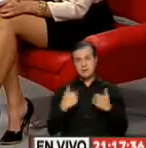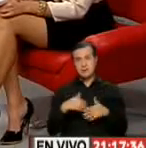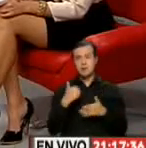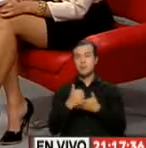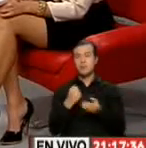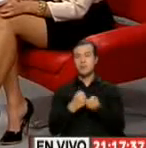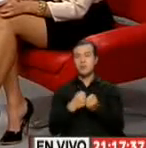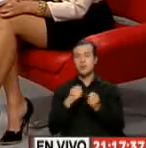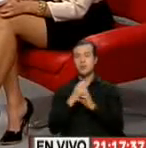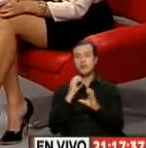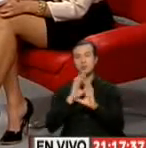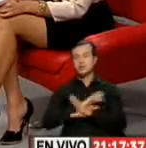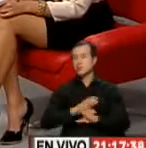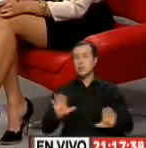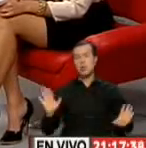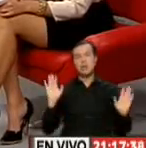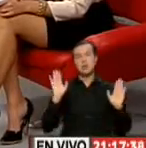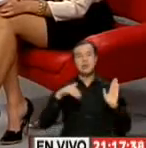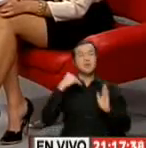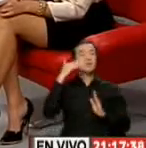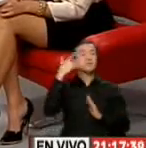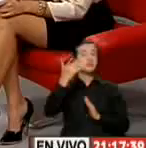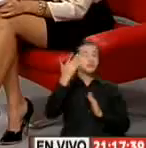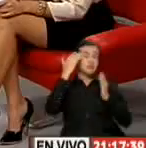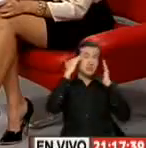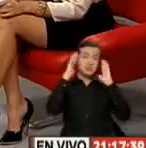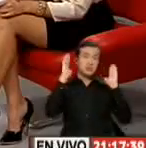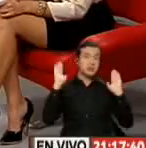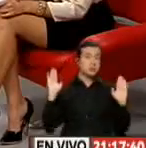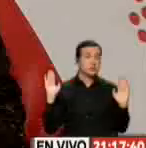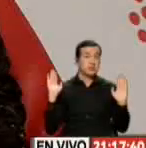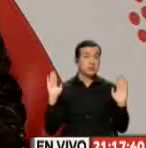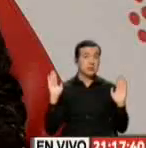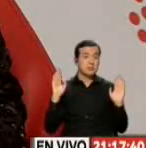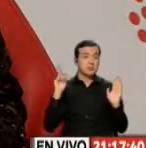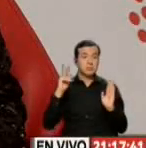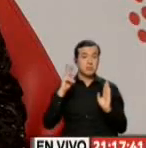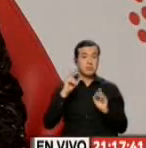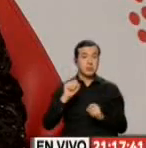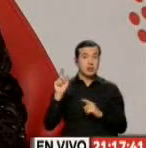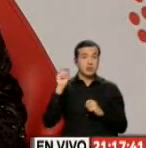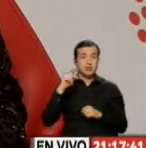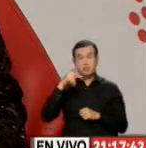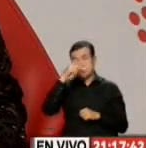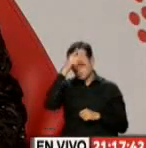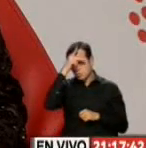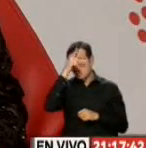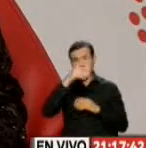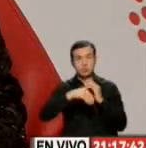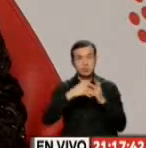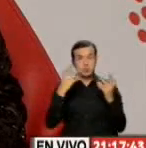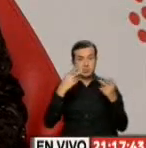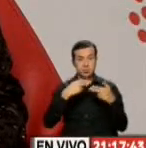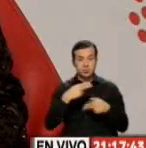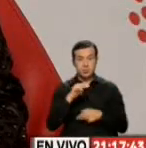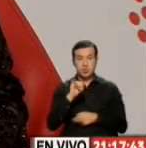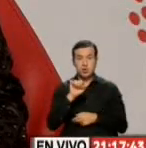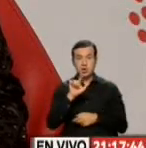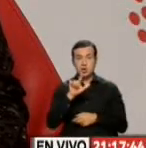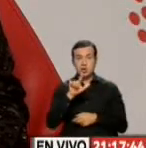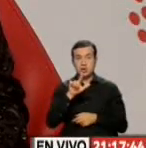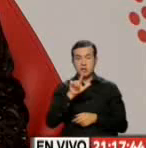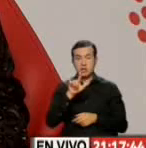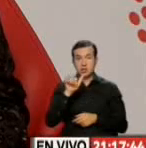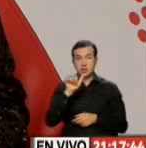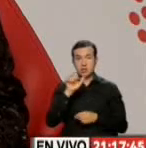el transporte no es suficiente. No sabemos qué va a pasar en las condiciones migratorias con Perú. A lo mejor vamos a tener en Huaquillas